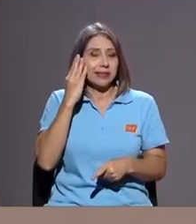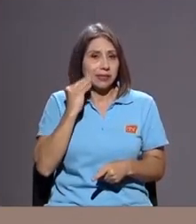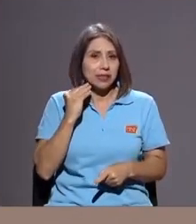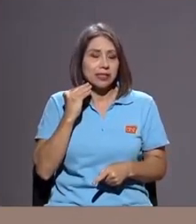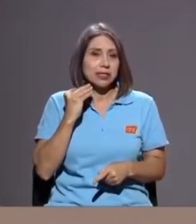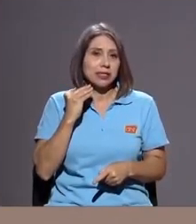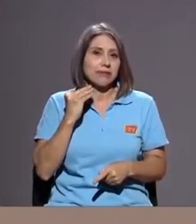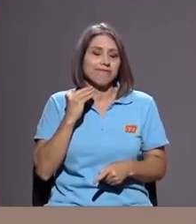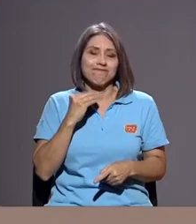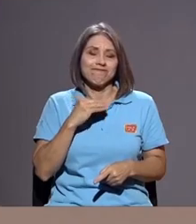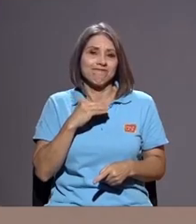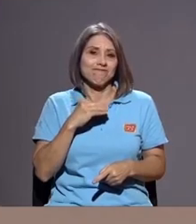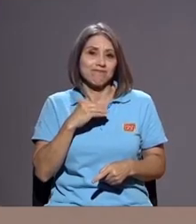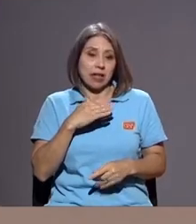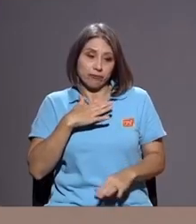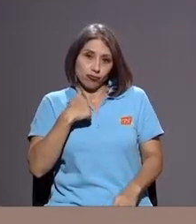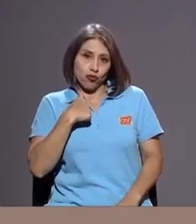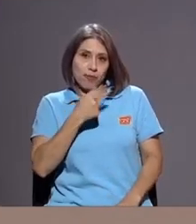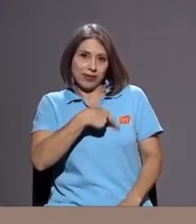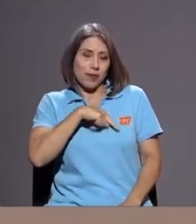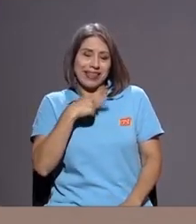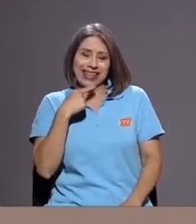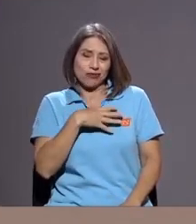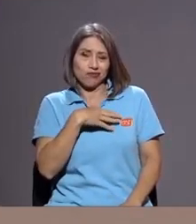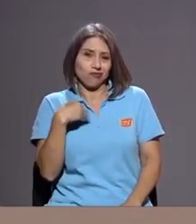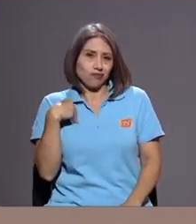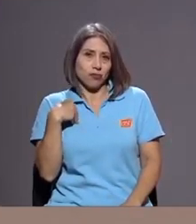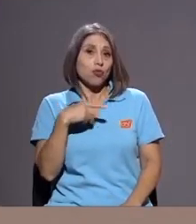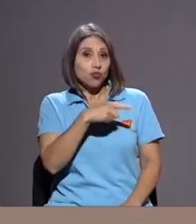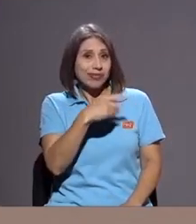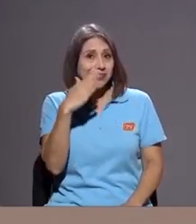para mi gusto, desagradable. Don Rubén, usted sí sabe.